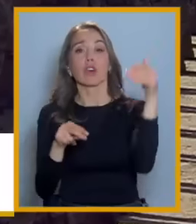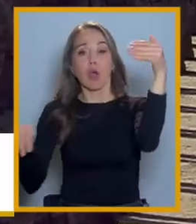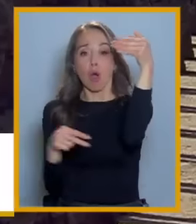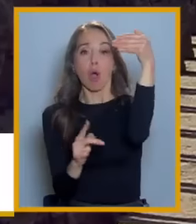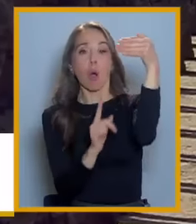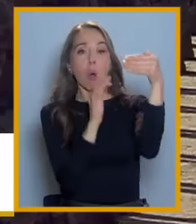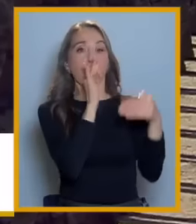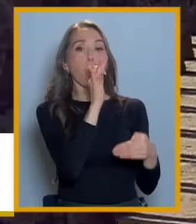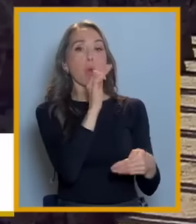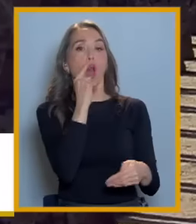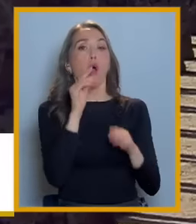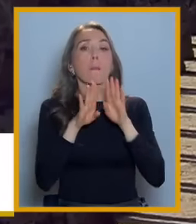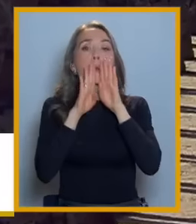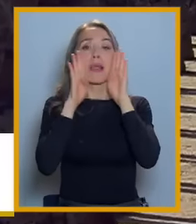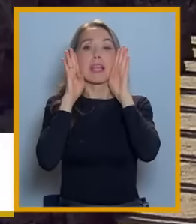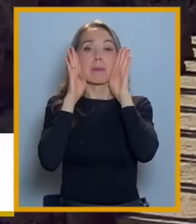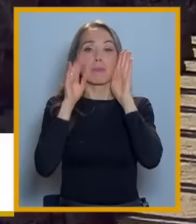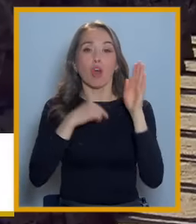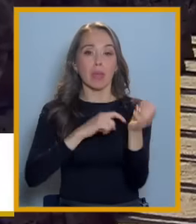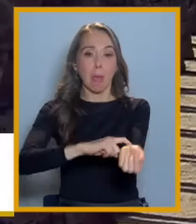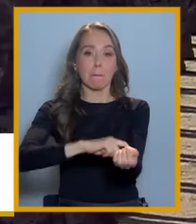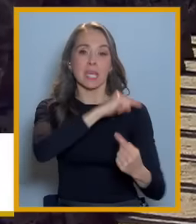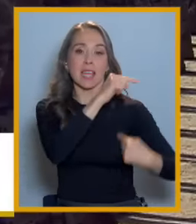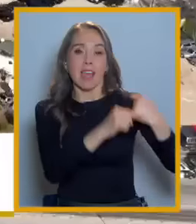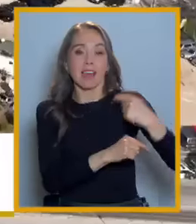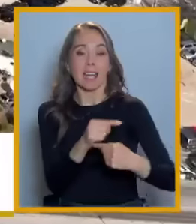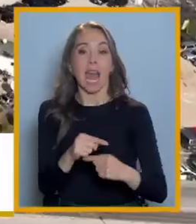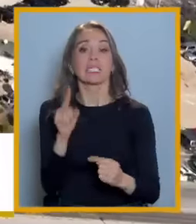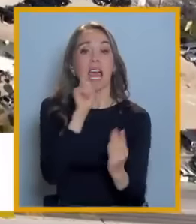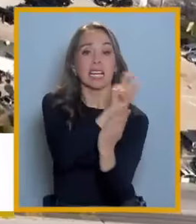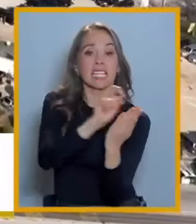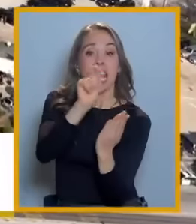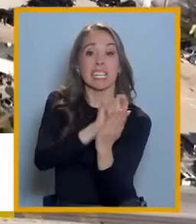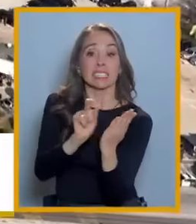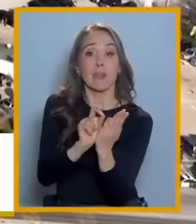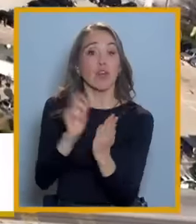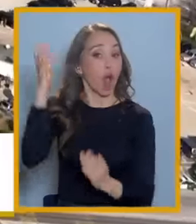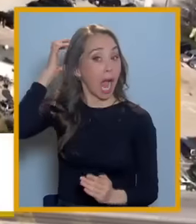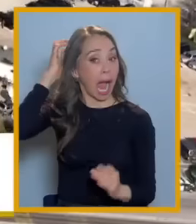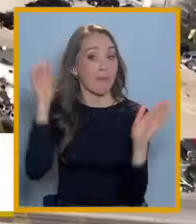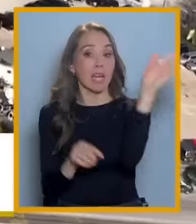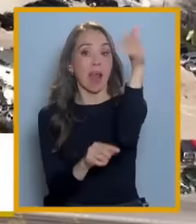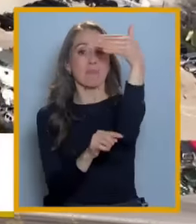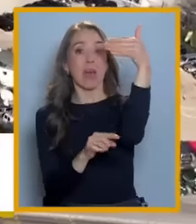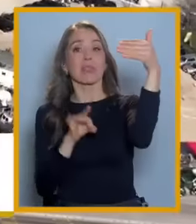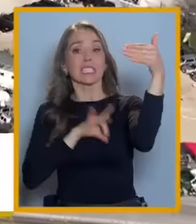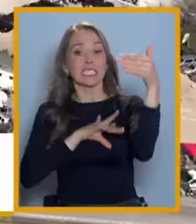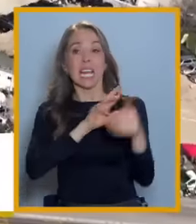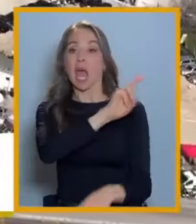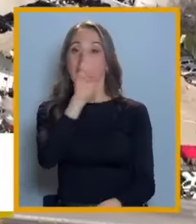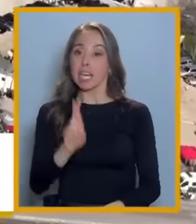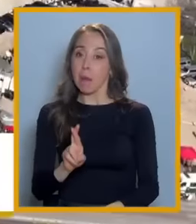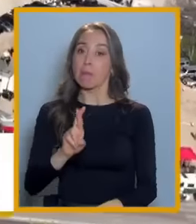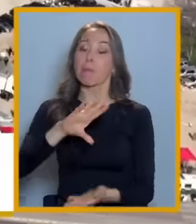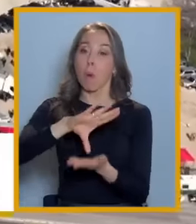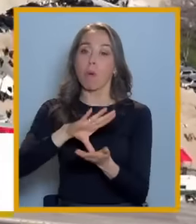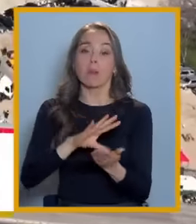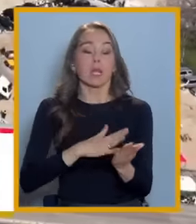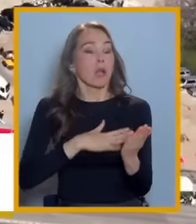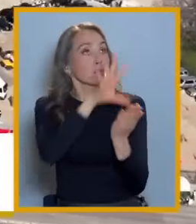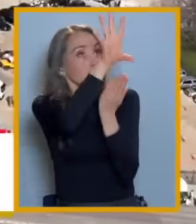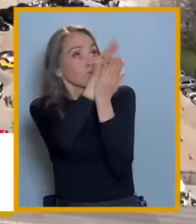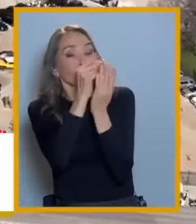probos de mi raza. Aparte del juramento a la bandera de la propia Gabriela Mistral, porque la bandera, Chile, la República, ha sido fuente